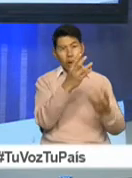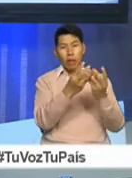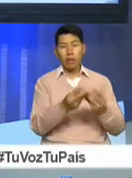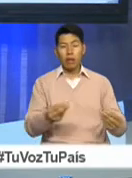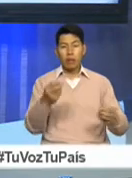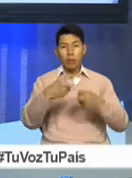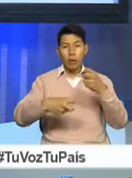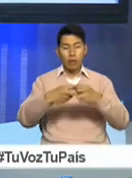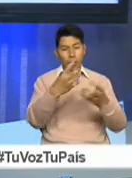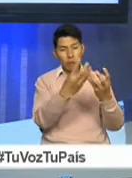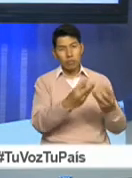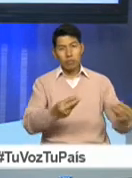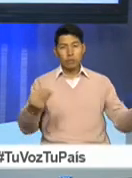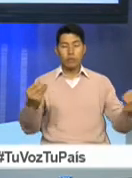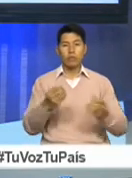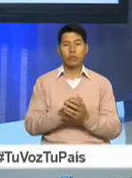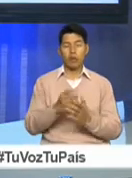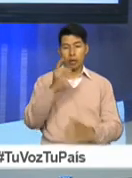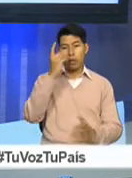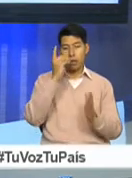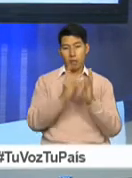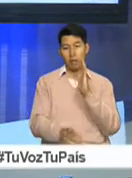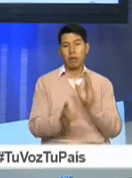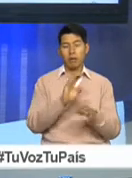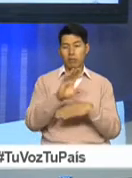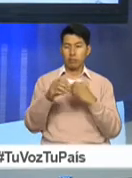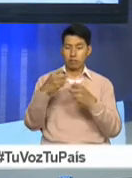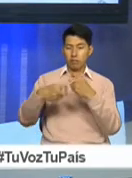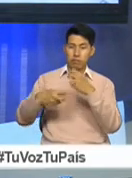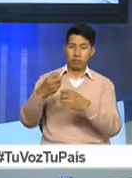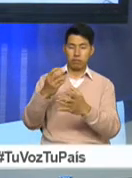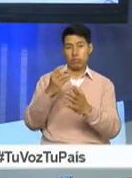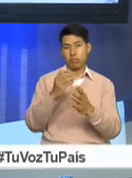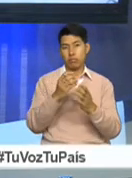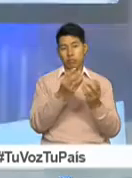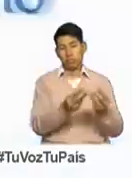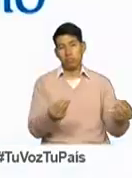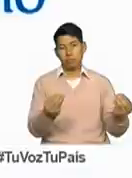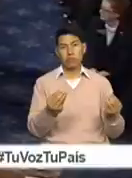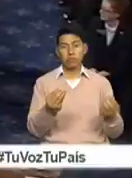demandas de asilo estas y otras noticias en el siguiente resumen internacional